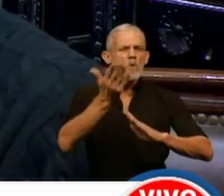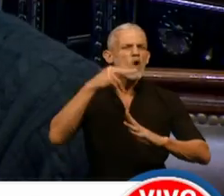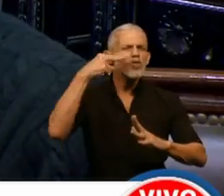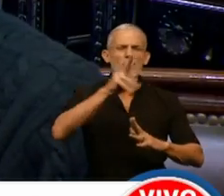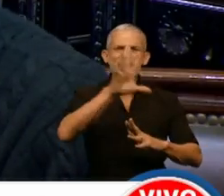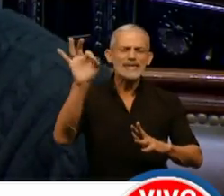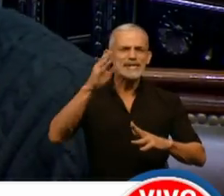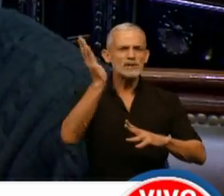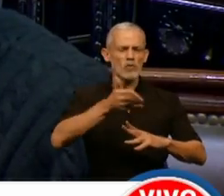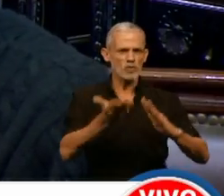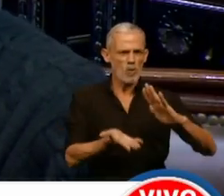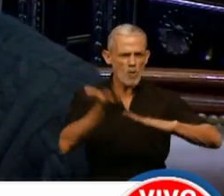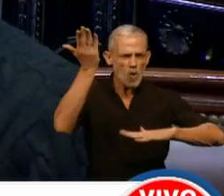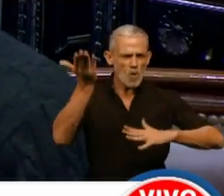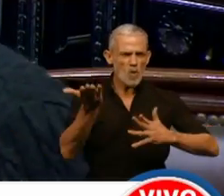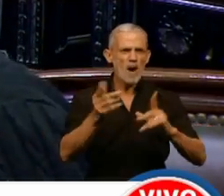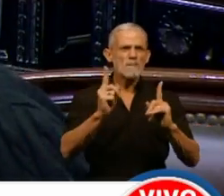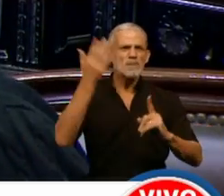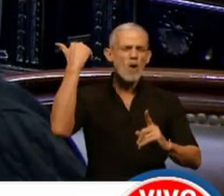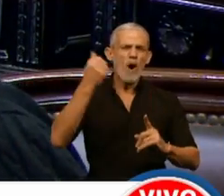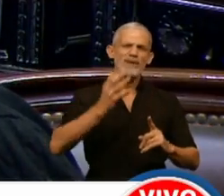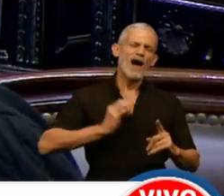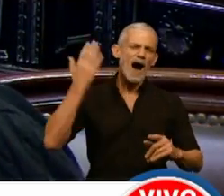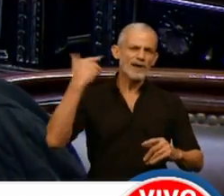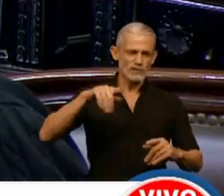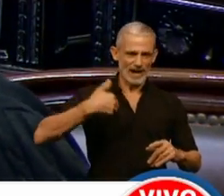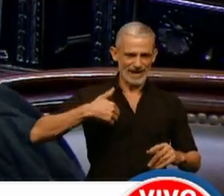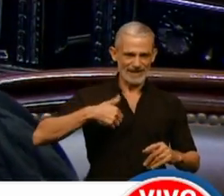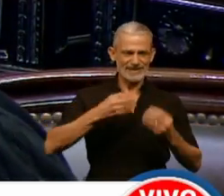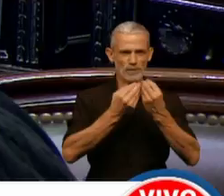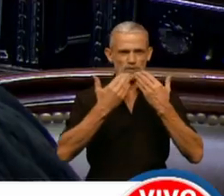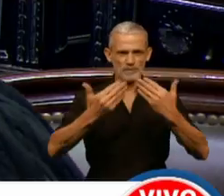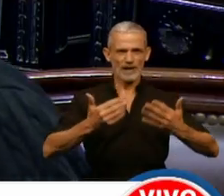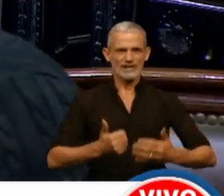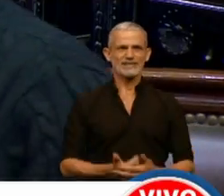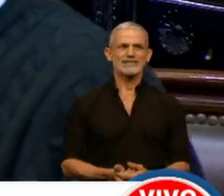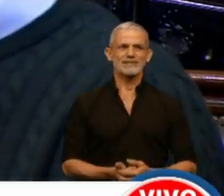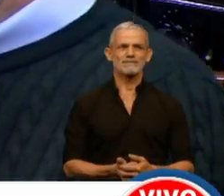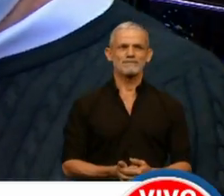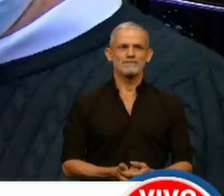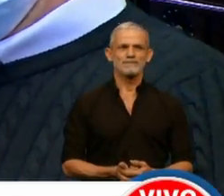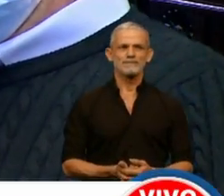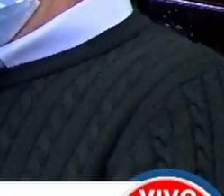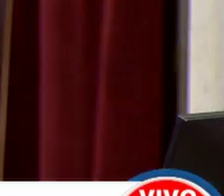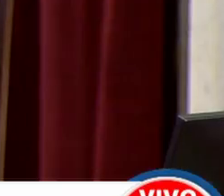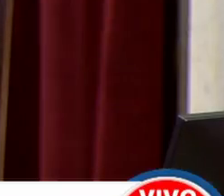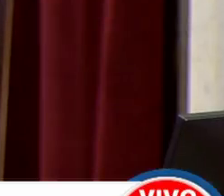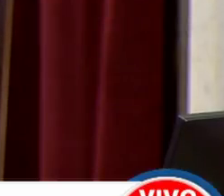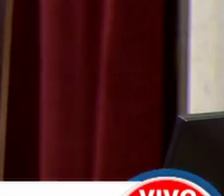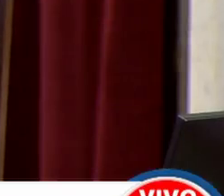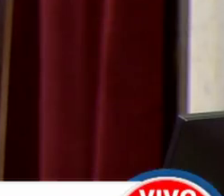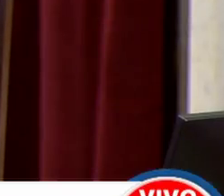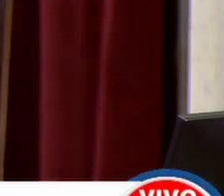2 mil 500 por ciento como pasó en los últimos años de argentina muchas gracias señor presidente muchas gracias